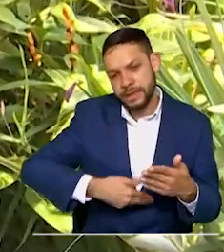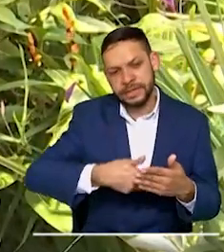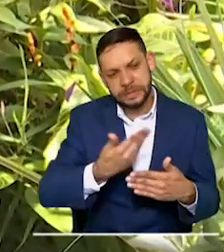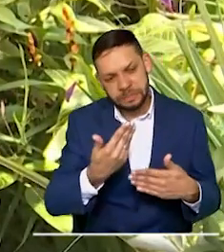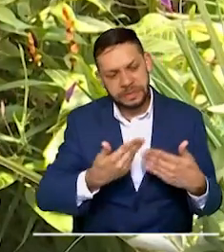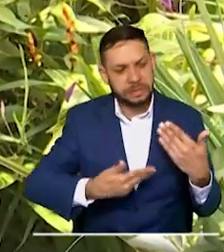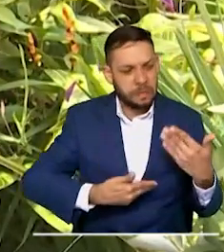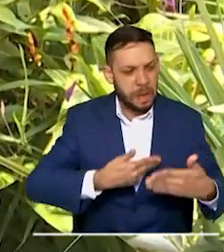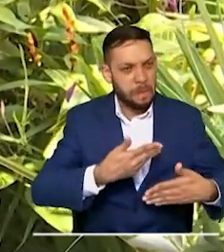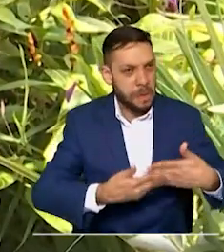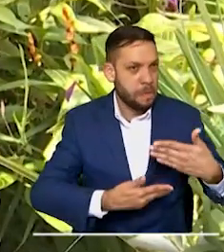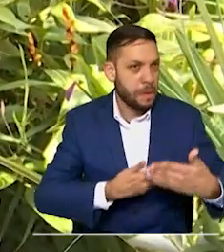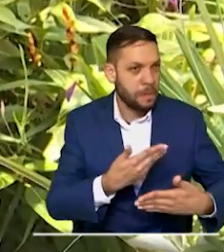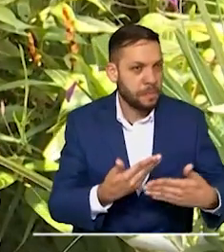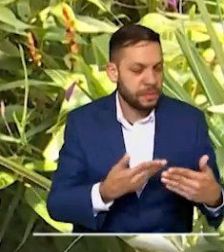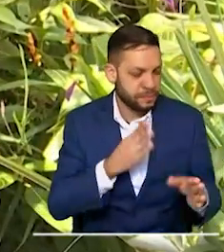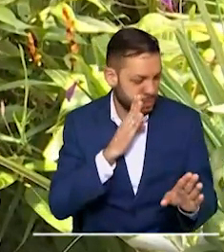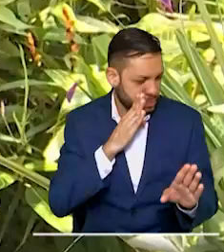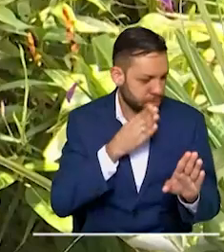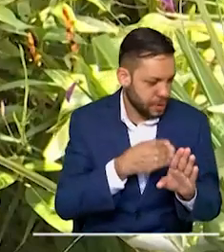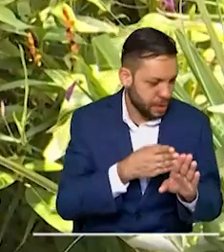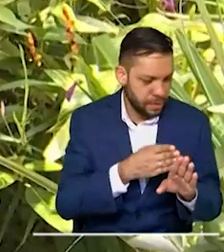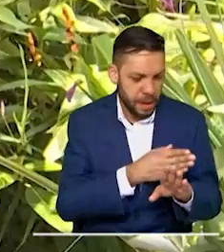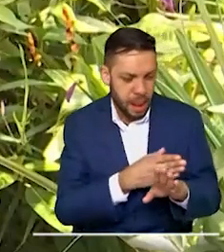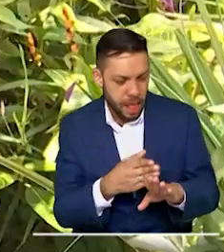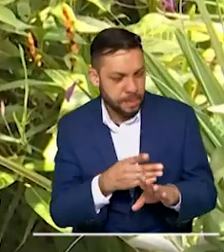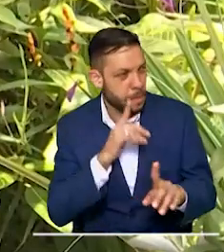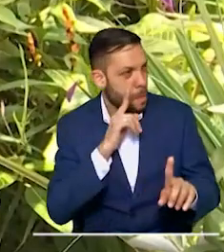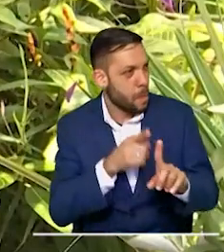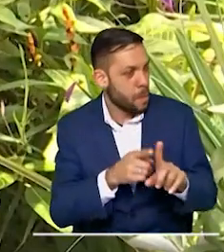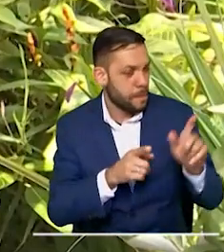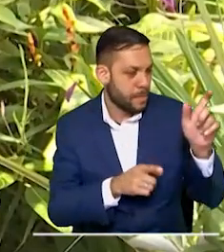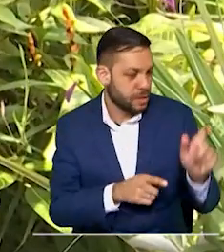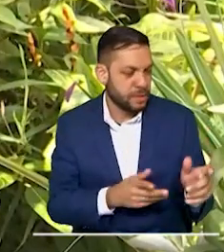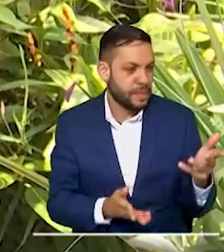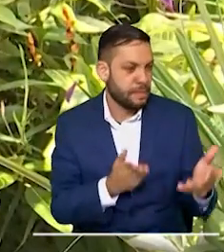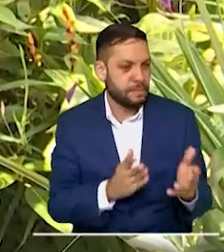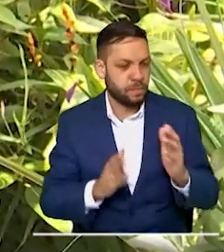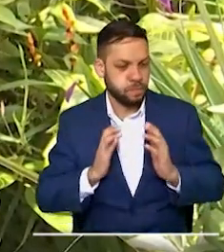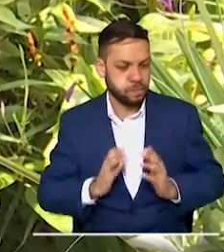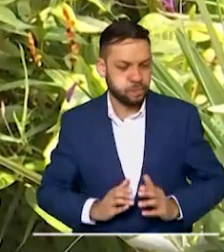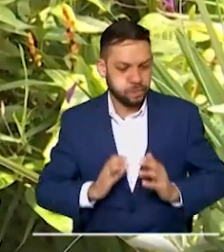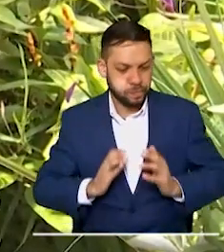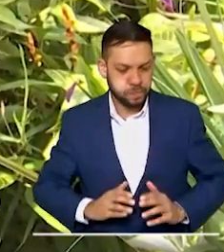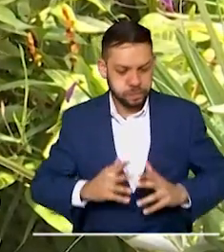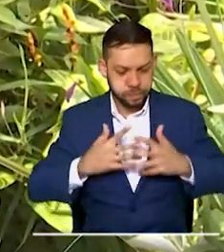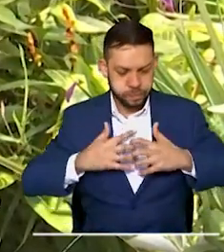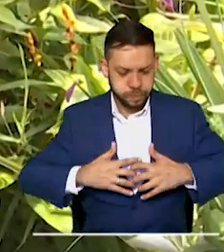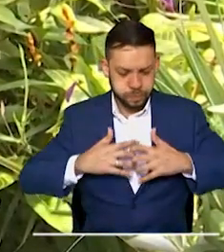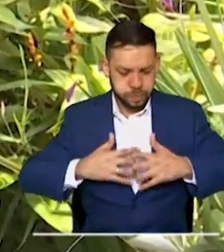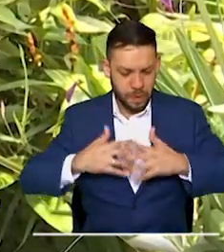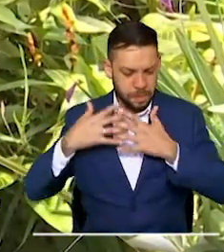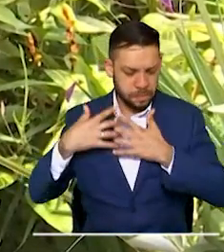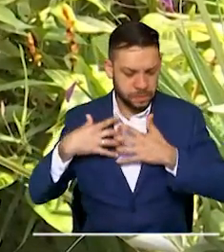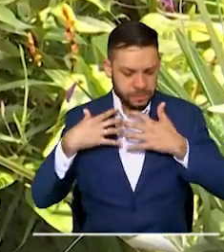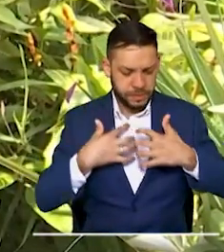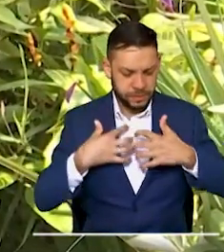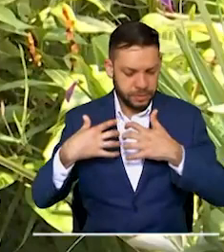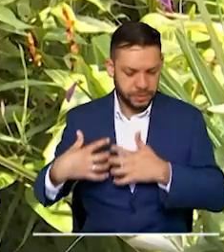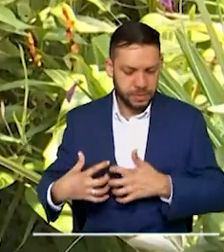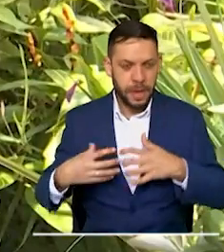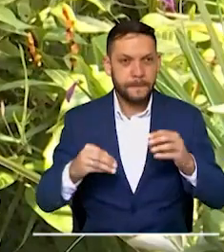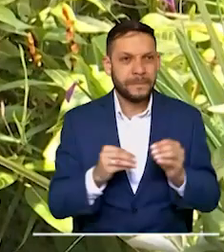hierro. Es ir a la fija, no a la loca. Otras pruebas que llaman marcadores tumorales. Estas pruebas son